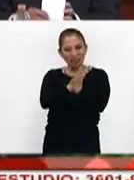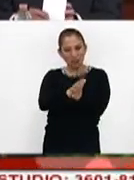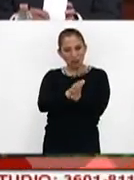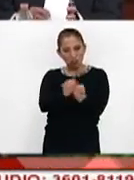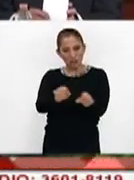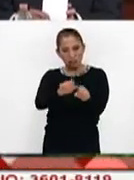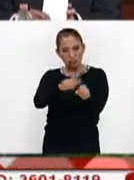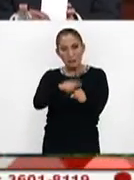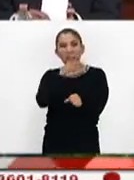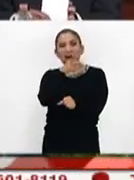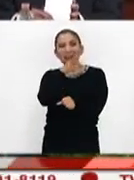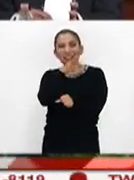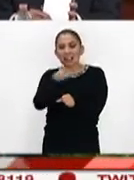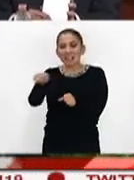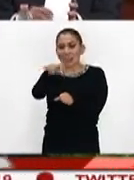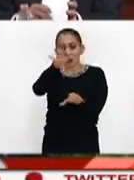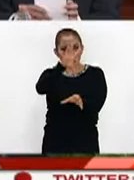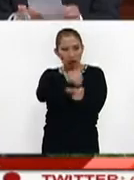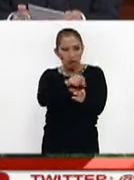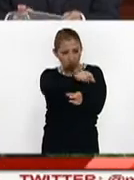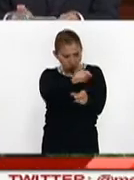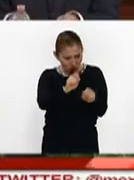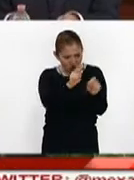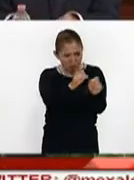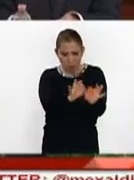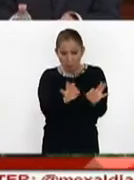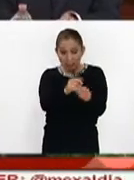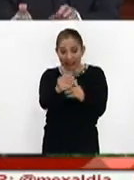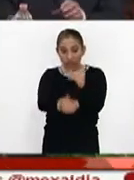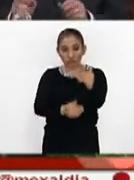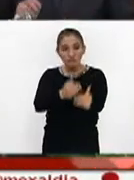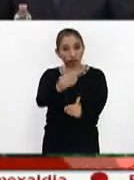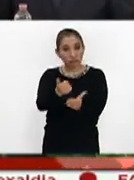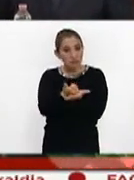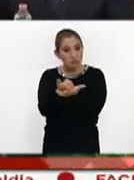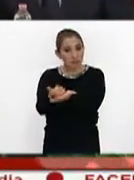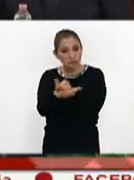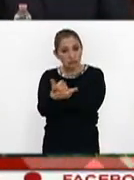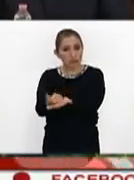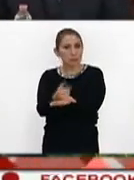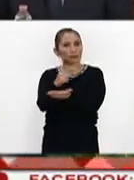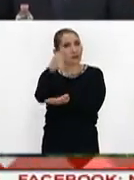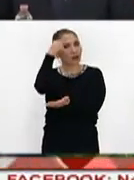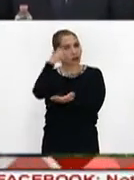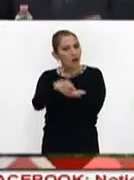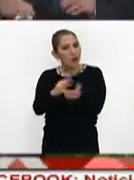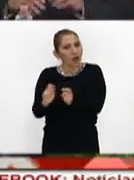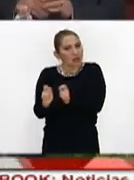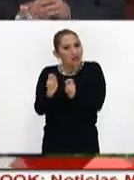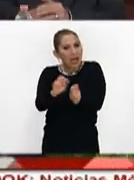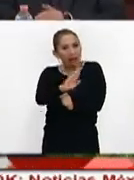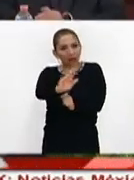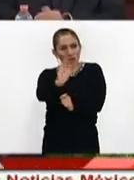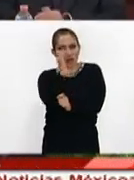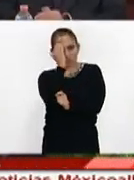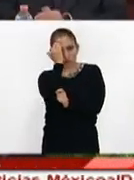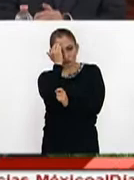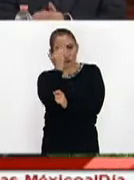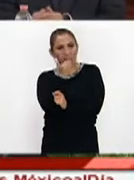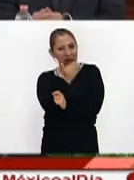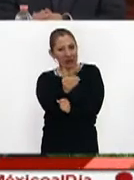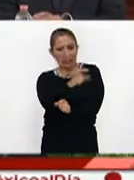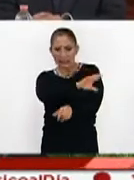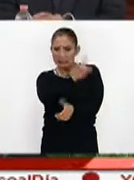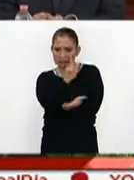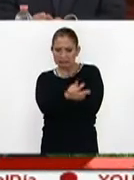de familia y a la sociedad en su conjunto en este proceso. Y me parece que el darle ya un reconocimiento